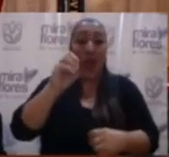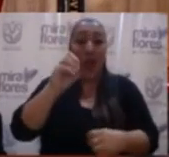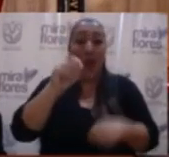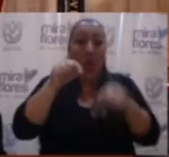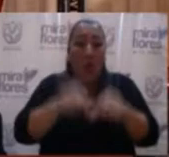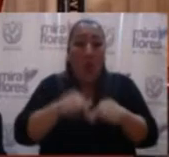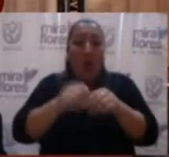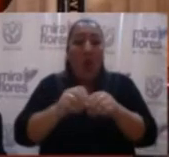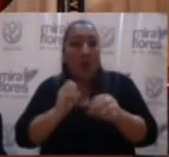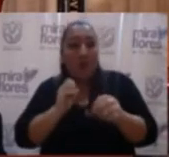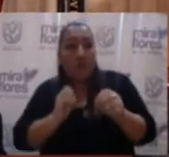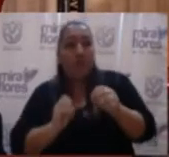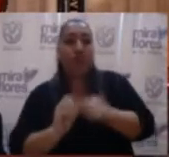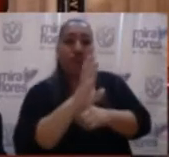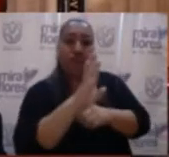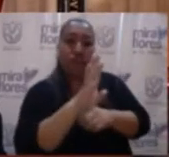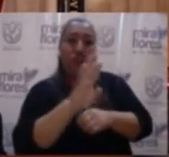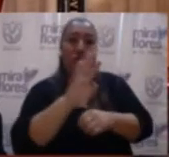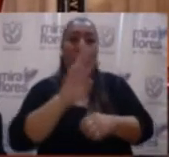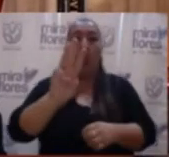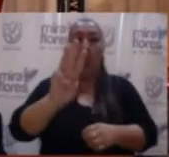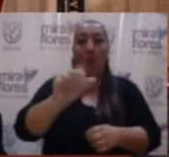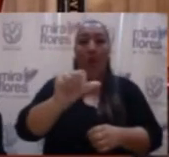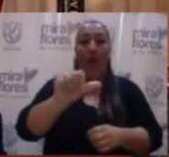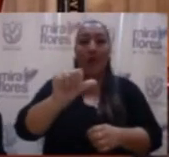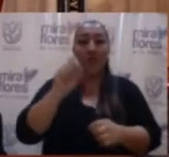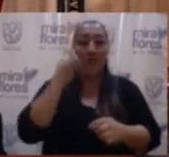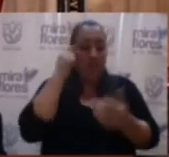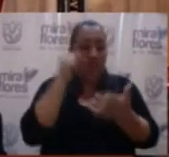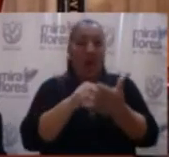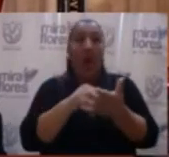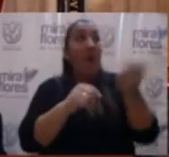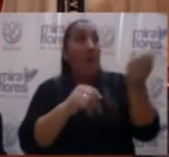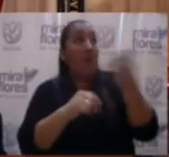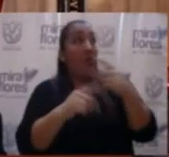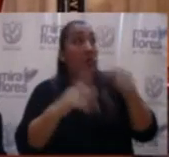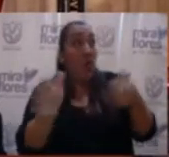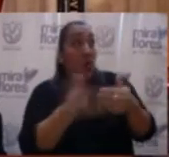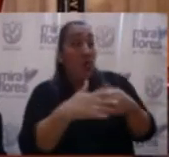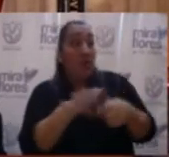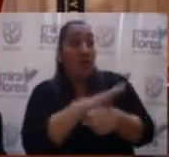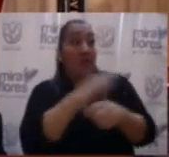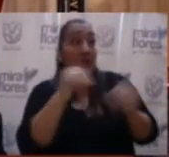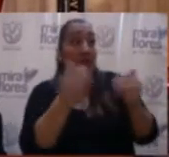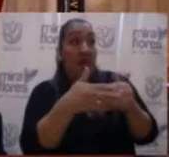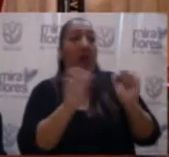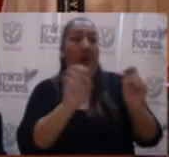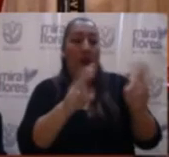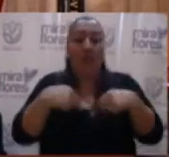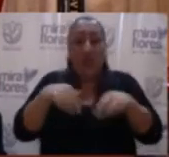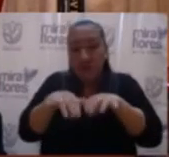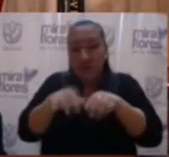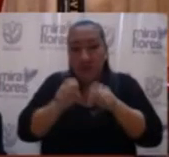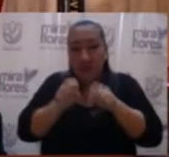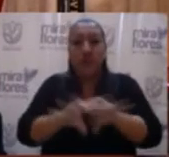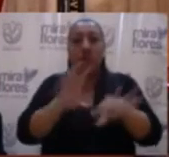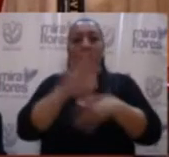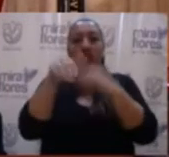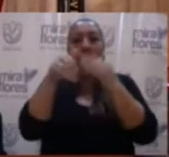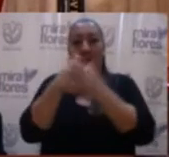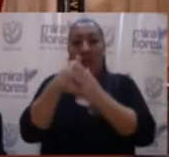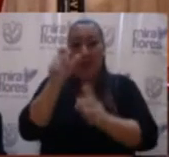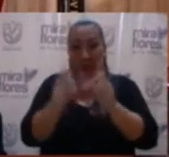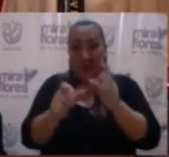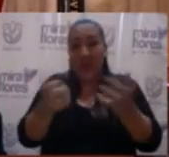estar en manos de Waze y ellos preparar la información a su vez para los usuarios. Pero ¿cuál es el beneficio de Miraflores?